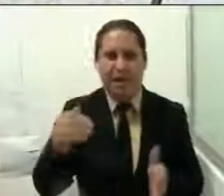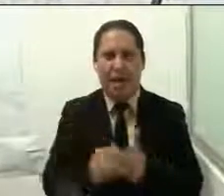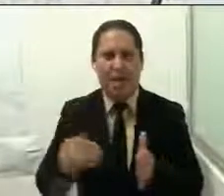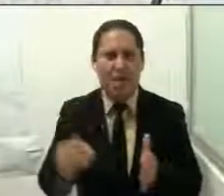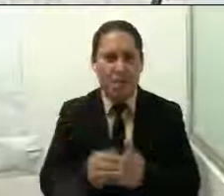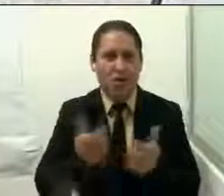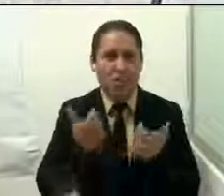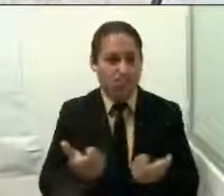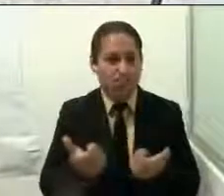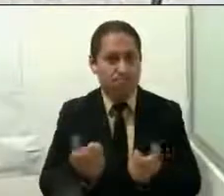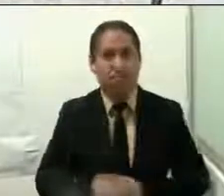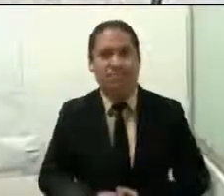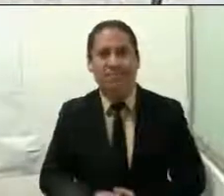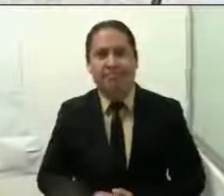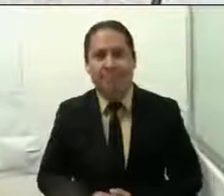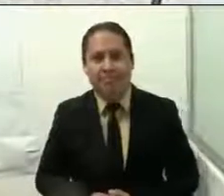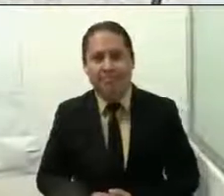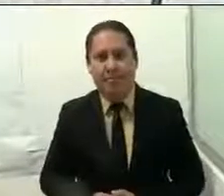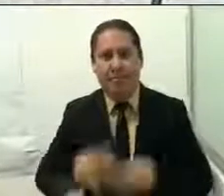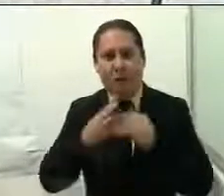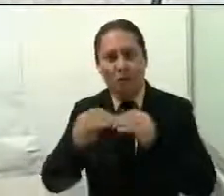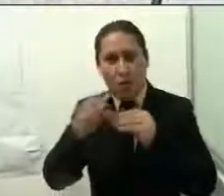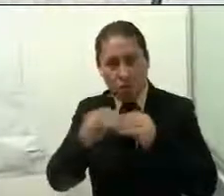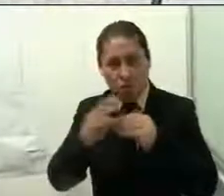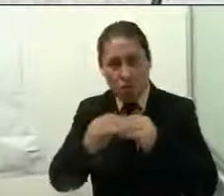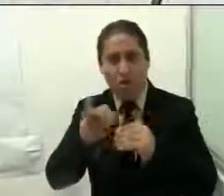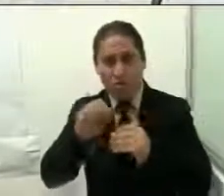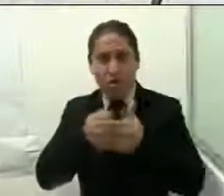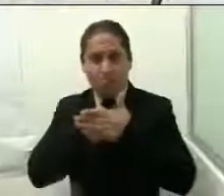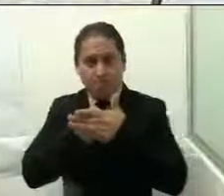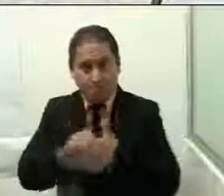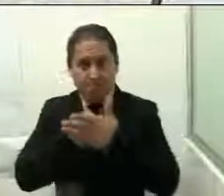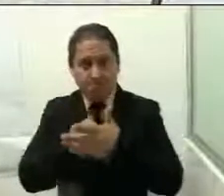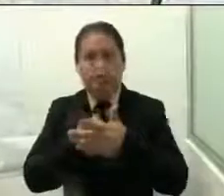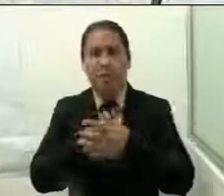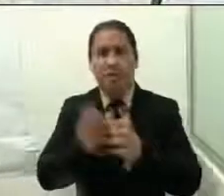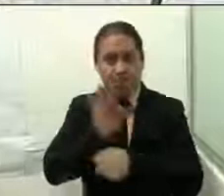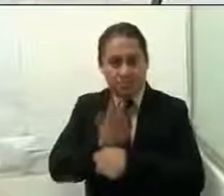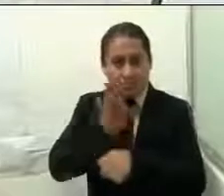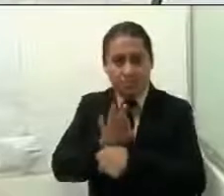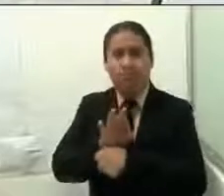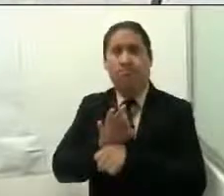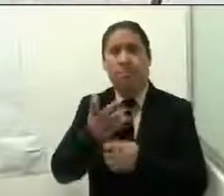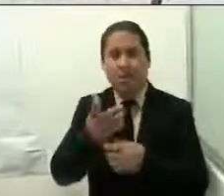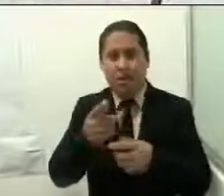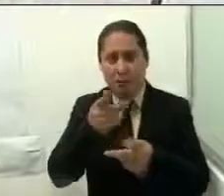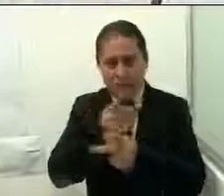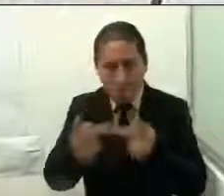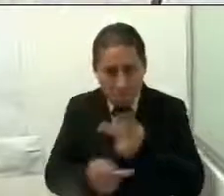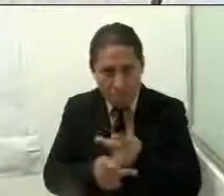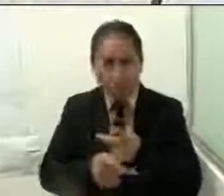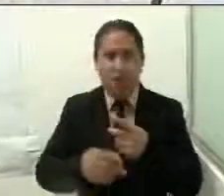pesos en frutales se impulsa en mantenimiento y producción de 560